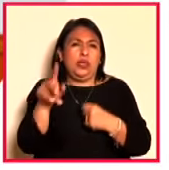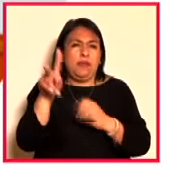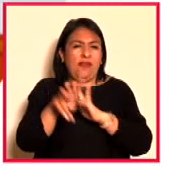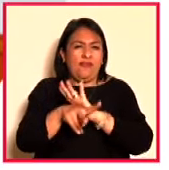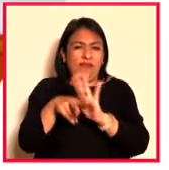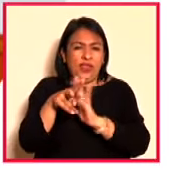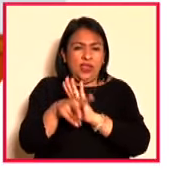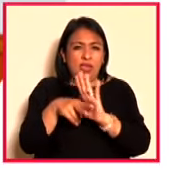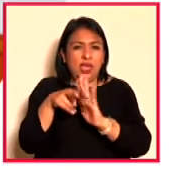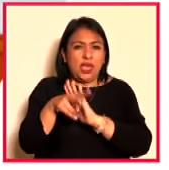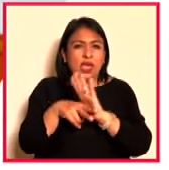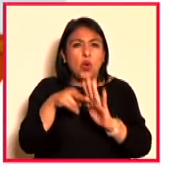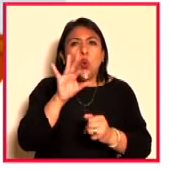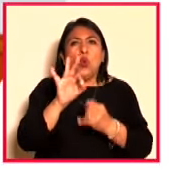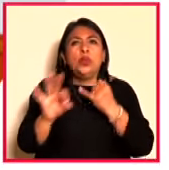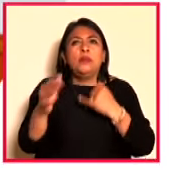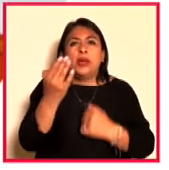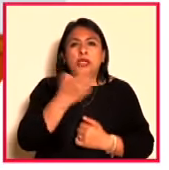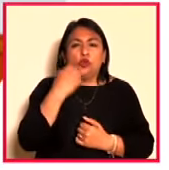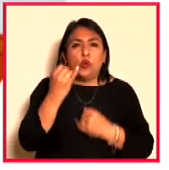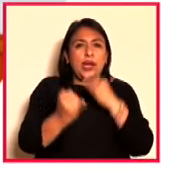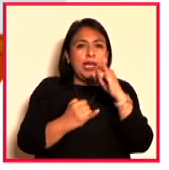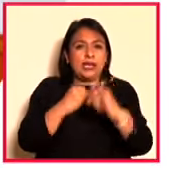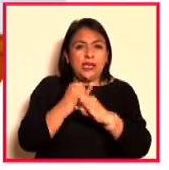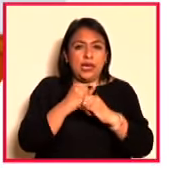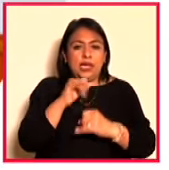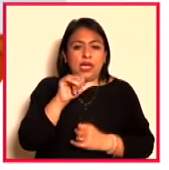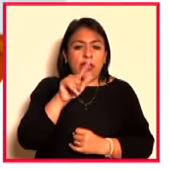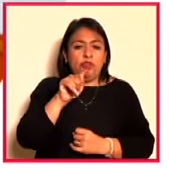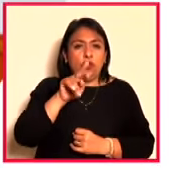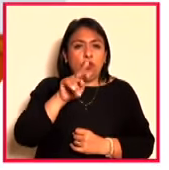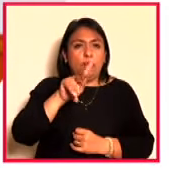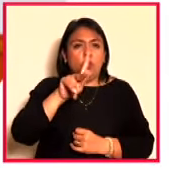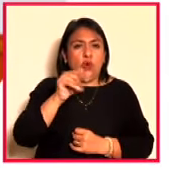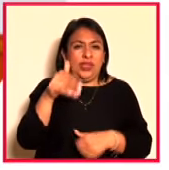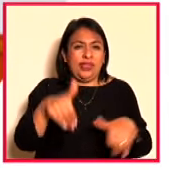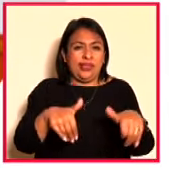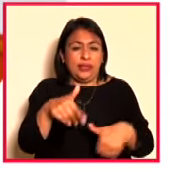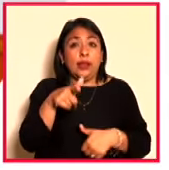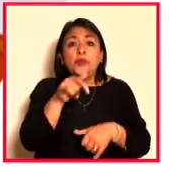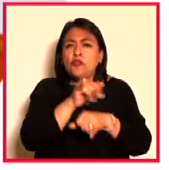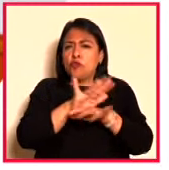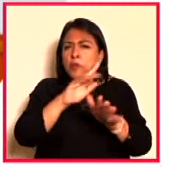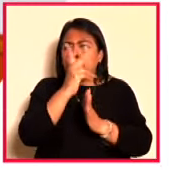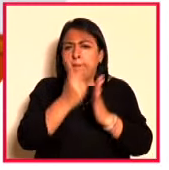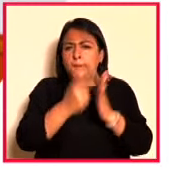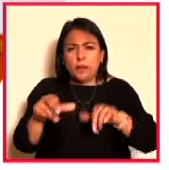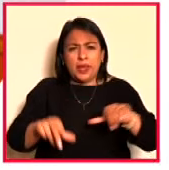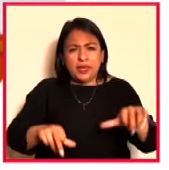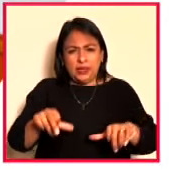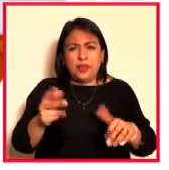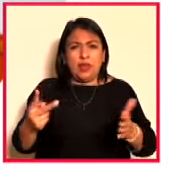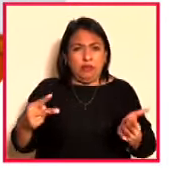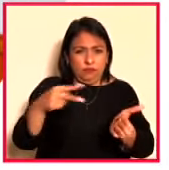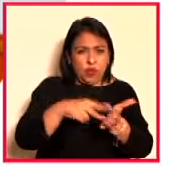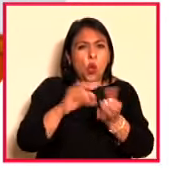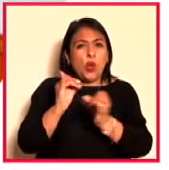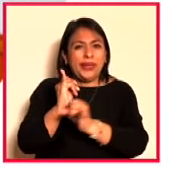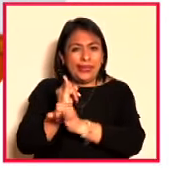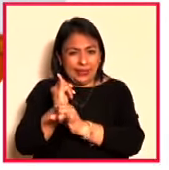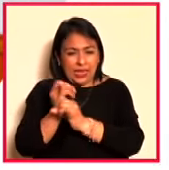la última sesión de la Escuela Internacional de Antropología Teatral. La información y programa de actividades presenciales y en línea del